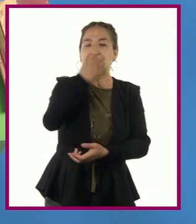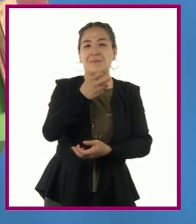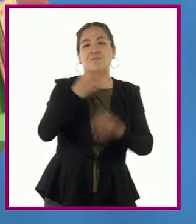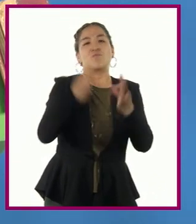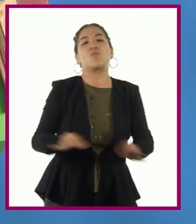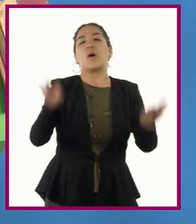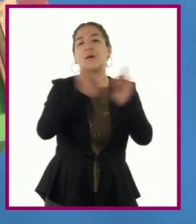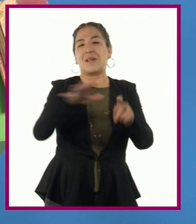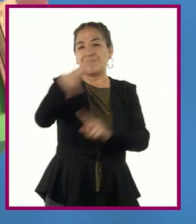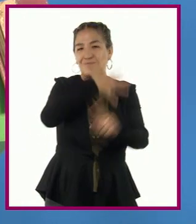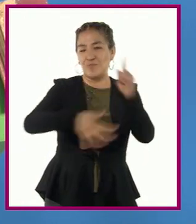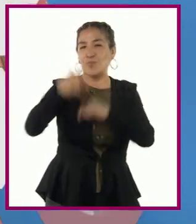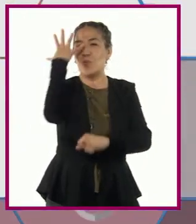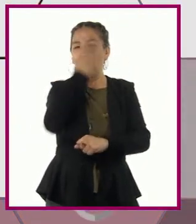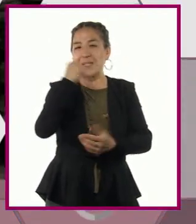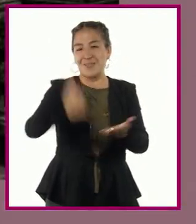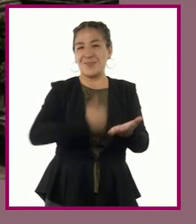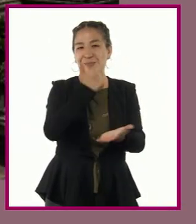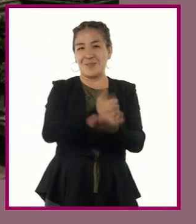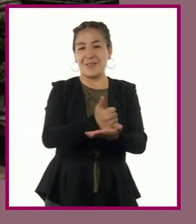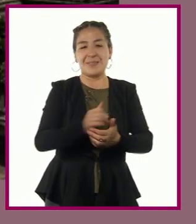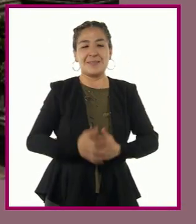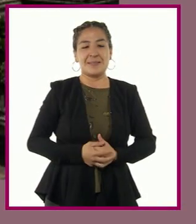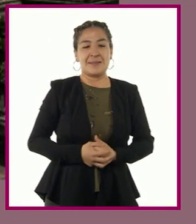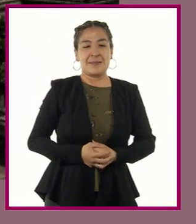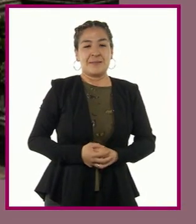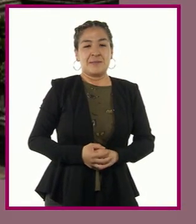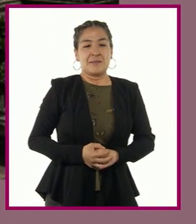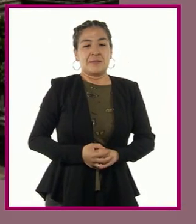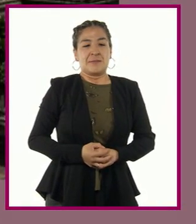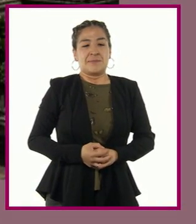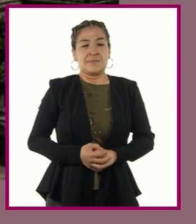el embellecimiento de las ciudades.